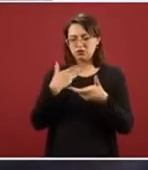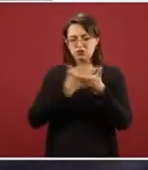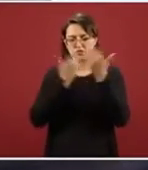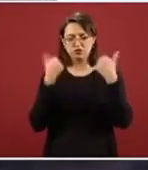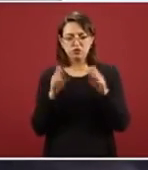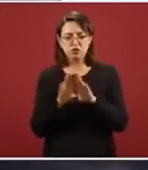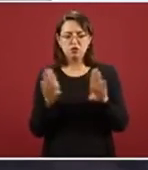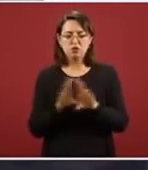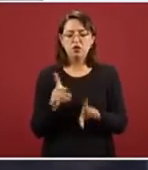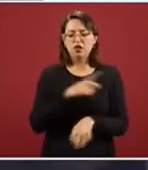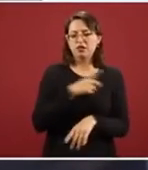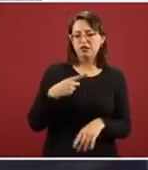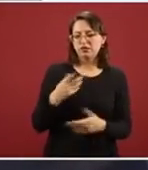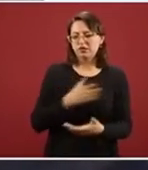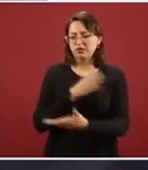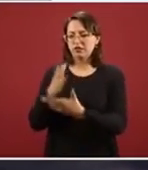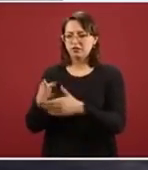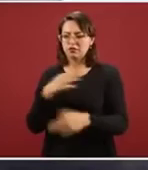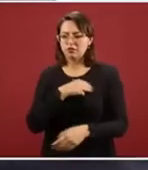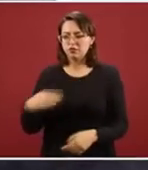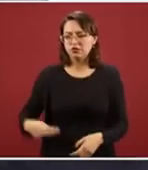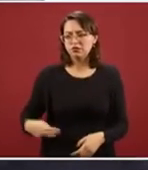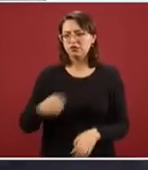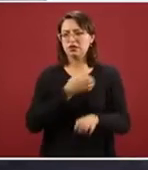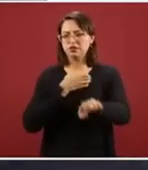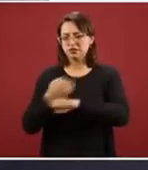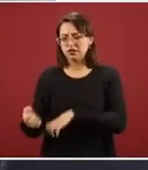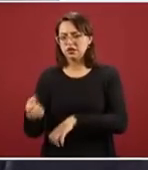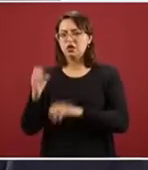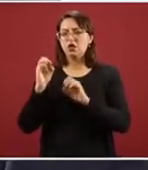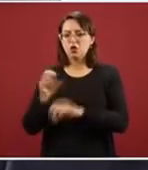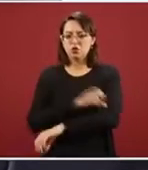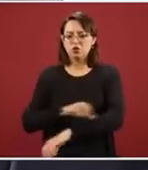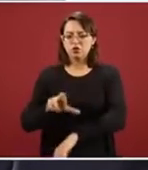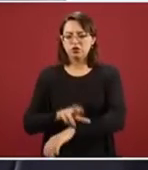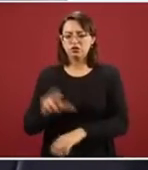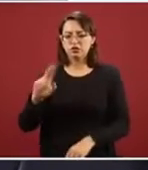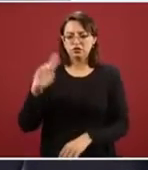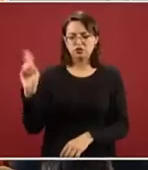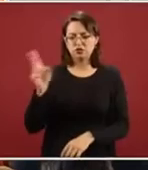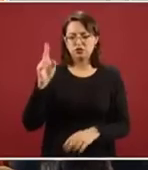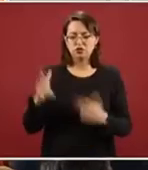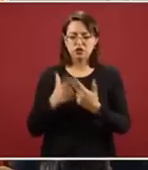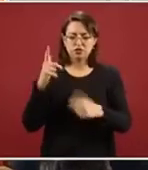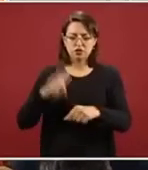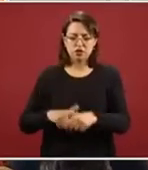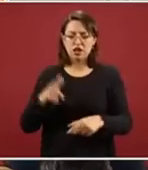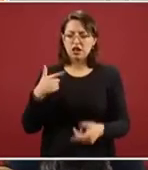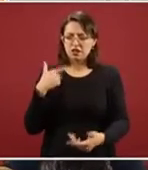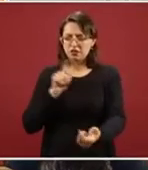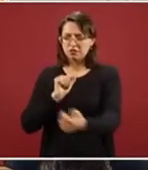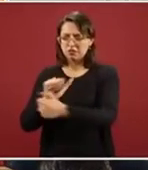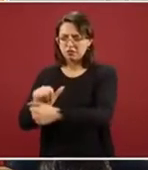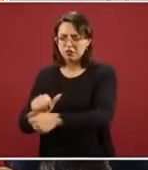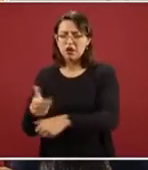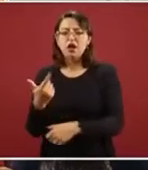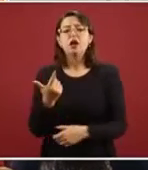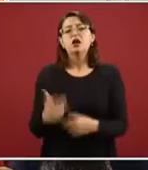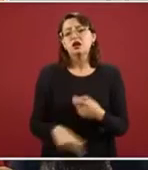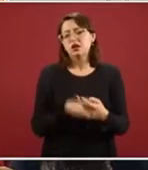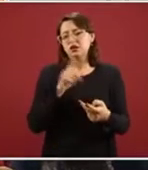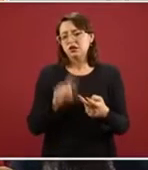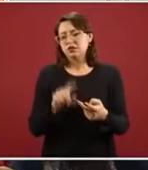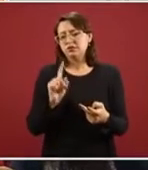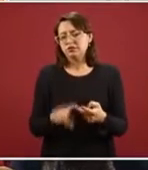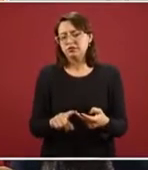mi unidad estatal, a mi unidad municipal o, por supuesto, a la Coordinación Nacional de Protección Civil. En segundo lugar, por supuesto que